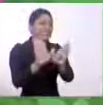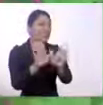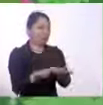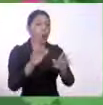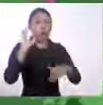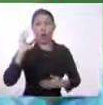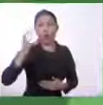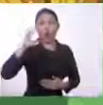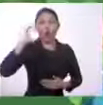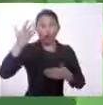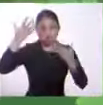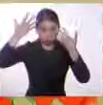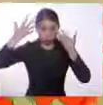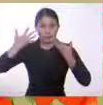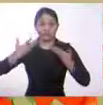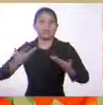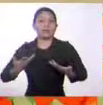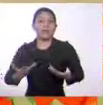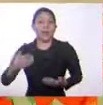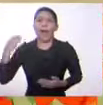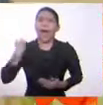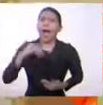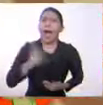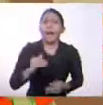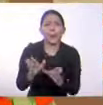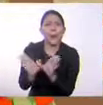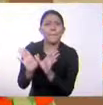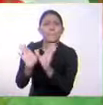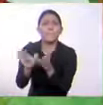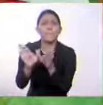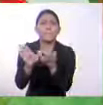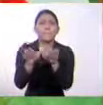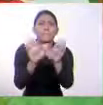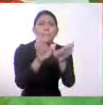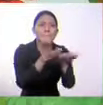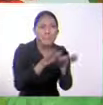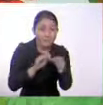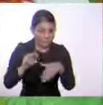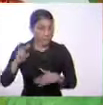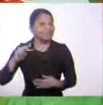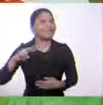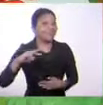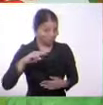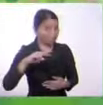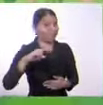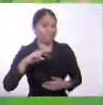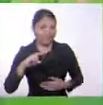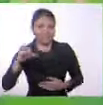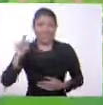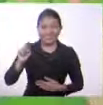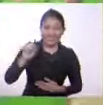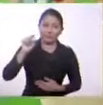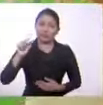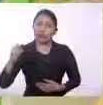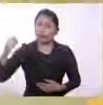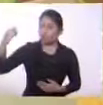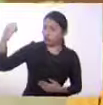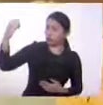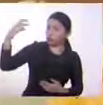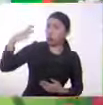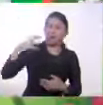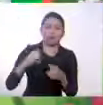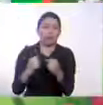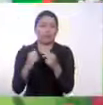su color. Rápido mueven sus alas y muy amigables son. El sol le da mucha fuerza